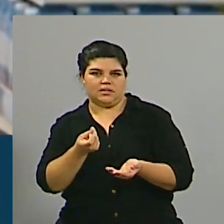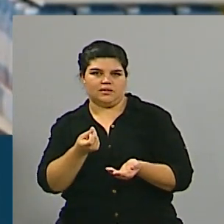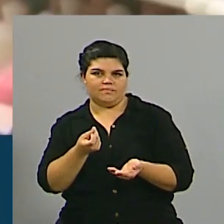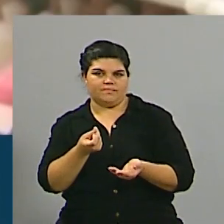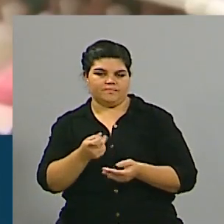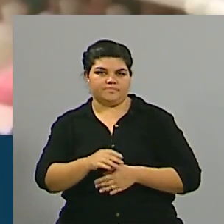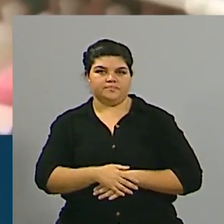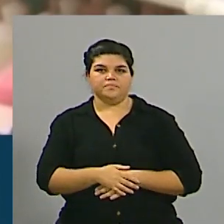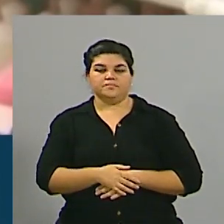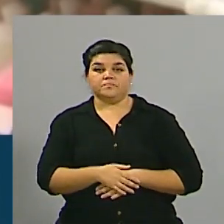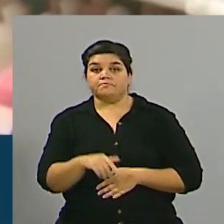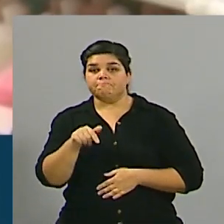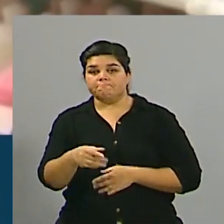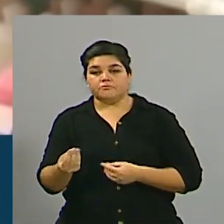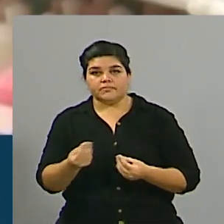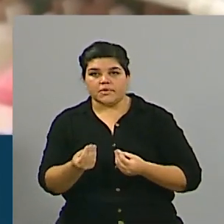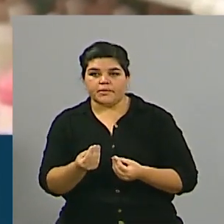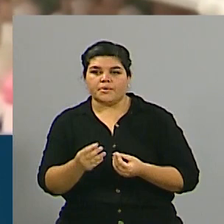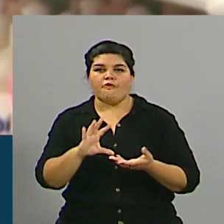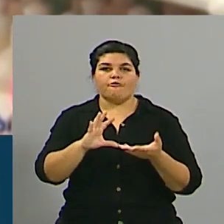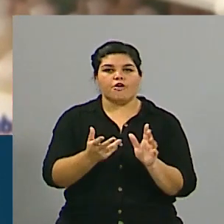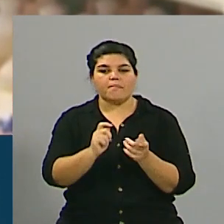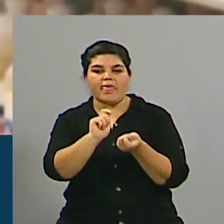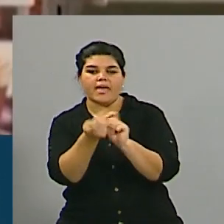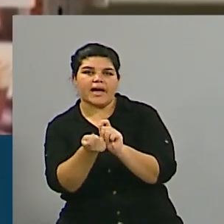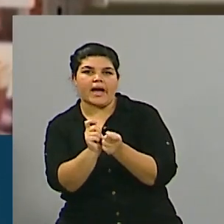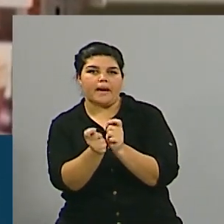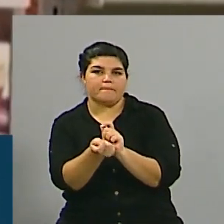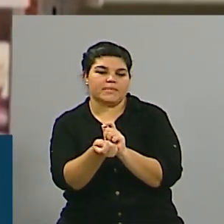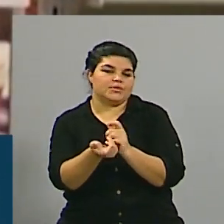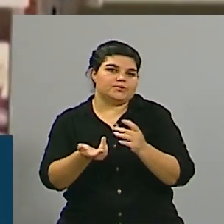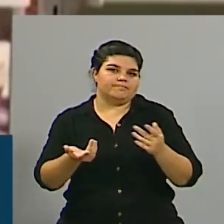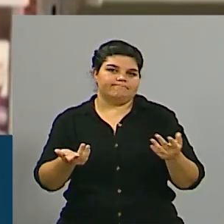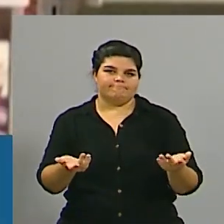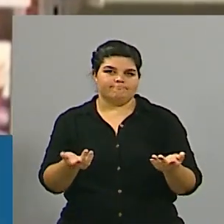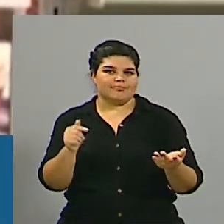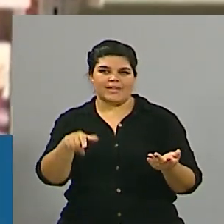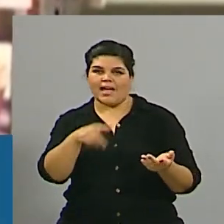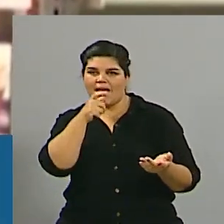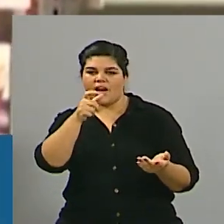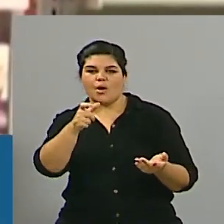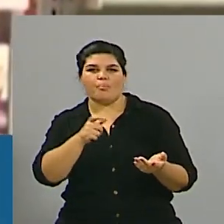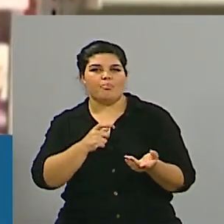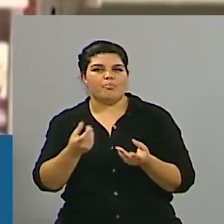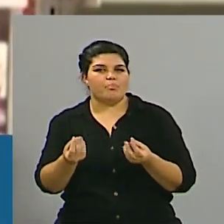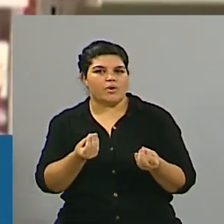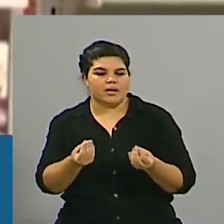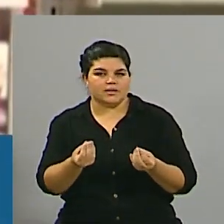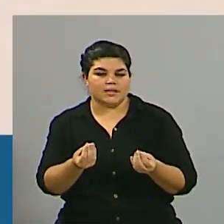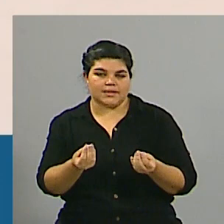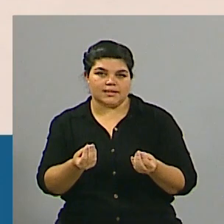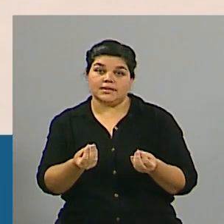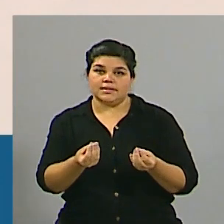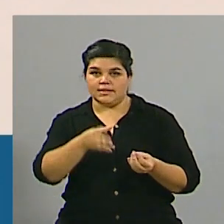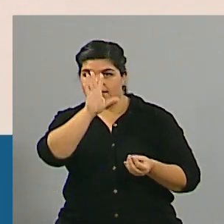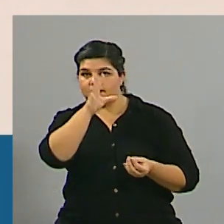importación. Entonces, ¿cuál debería ser el tipo de cambio? Creo que la respuesta la podemos encontrar más por el lado de,